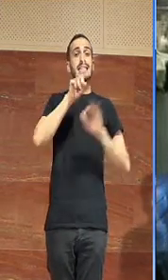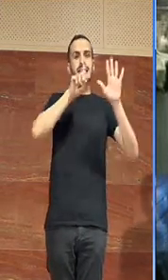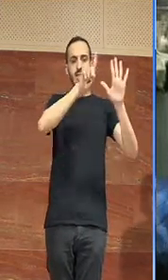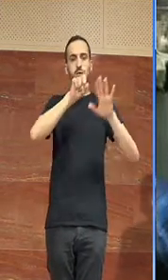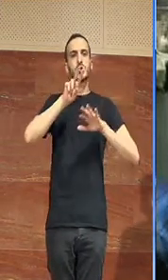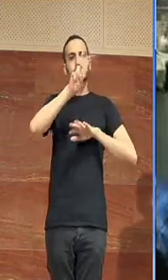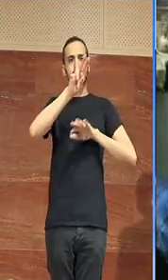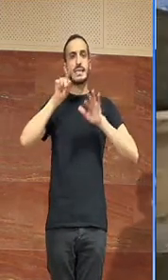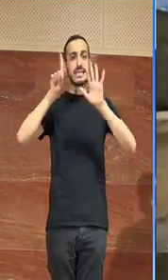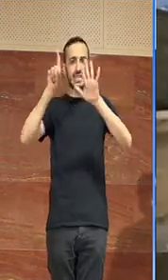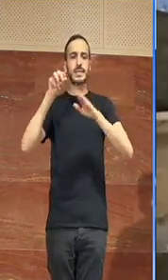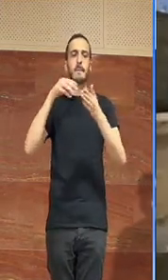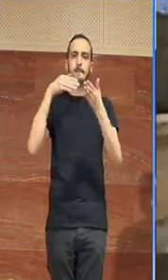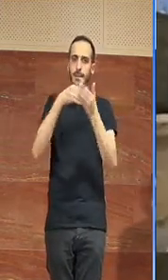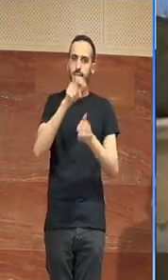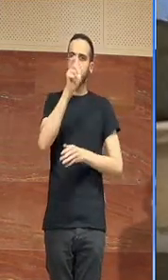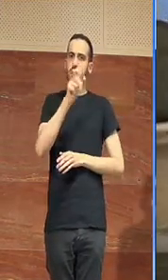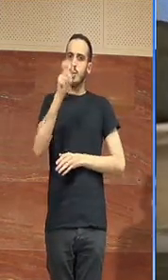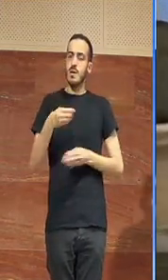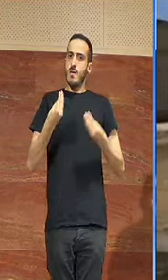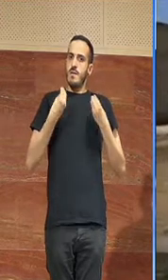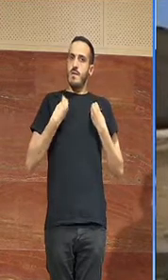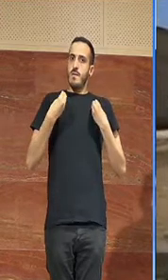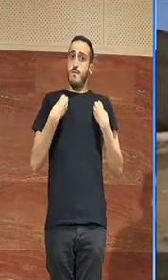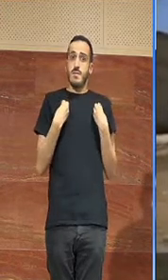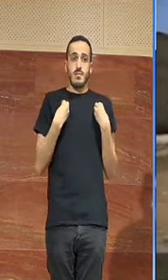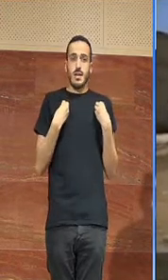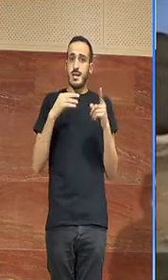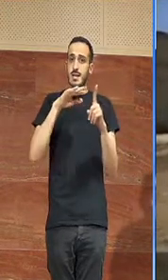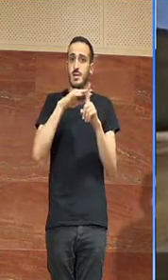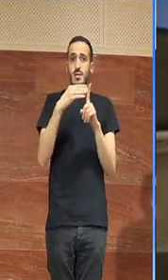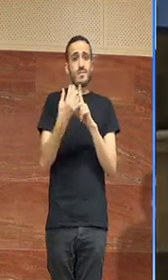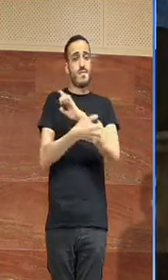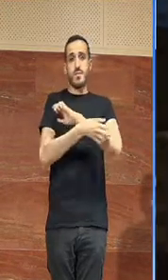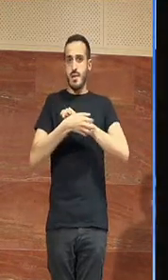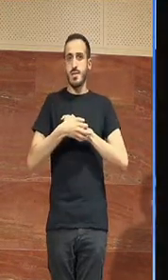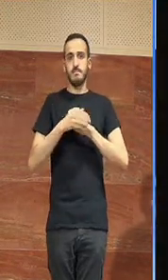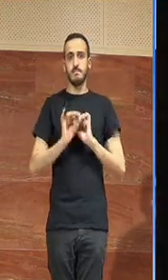con discapacidad de los países en desarrollo viven por debajo del umbral de la pobreza.